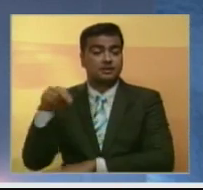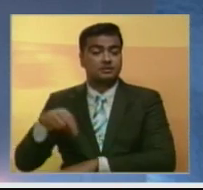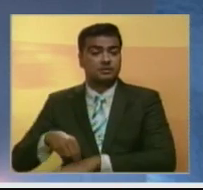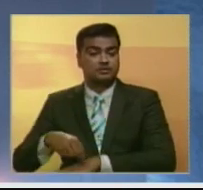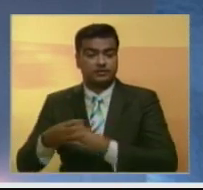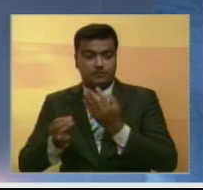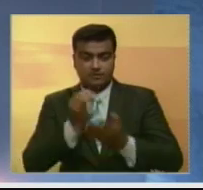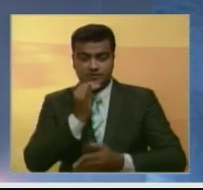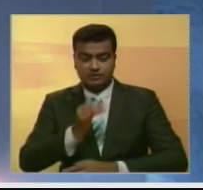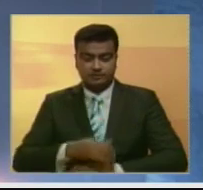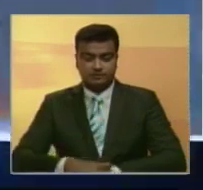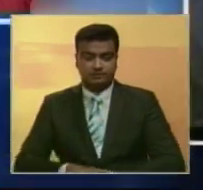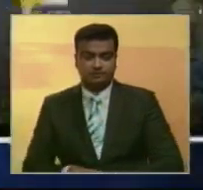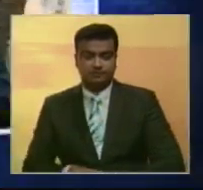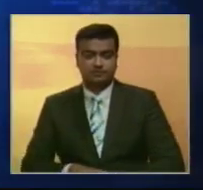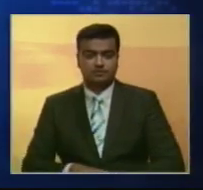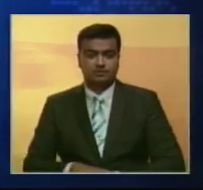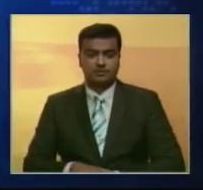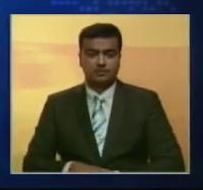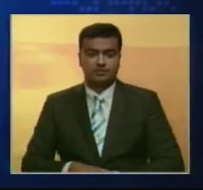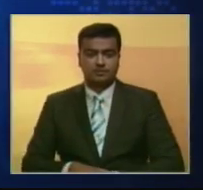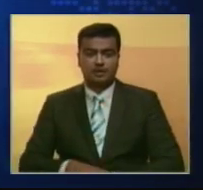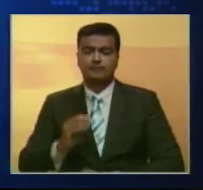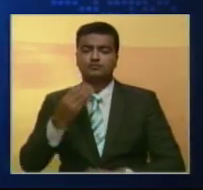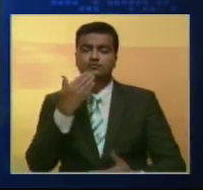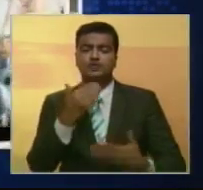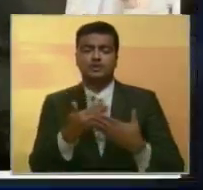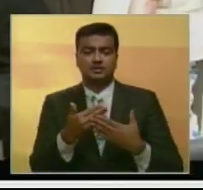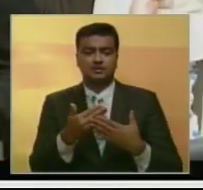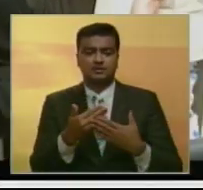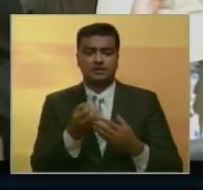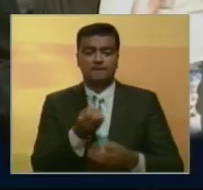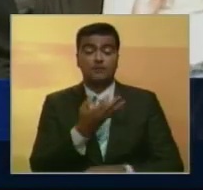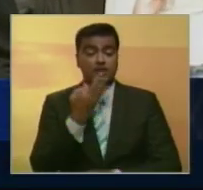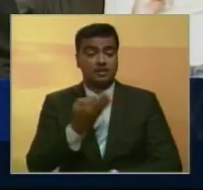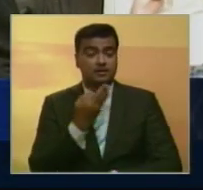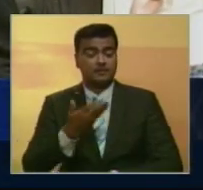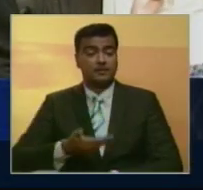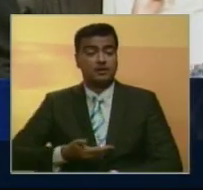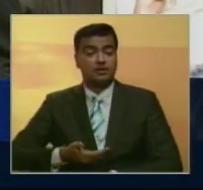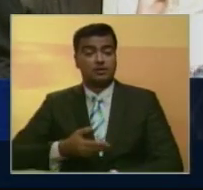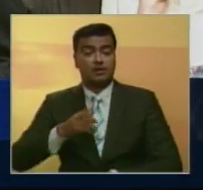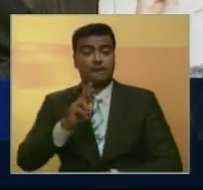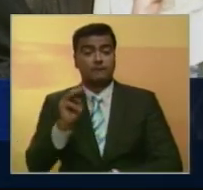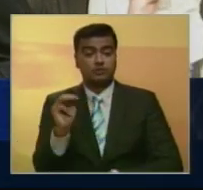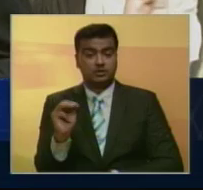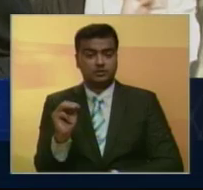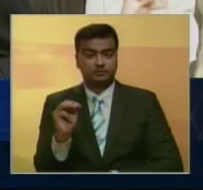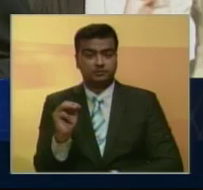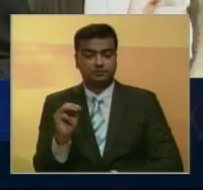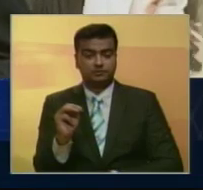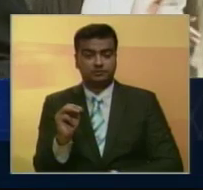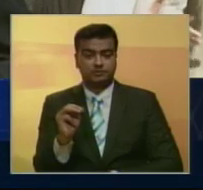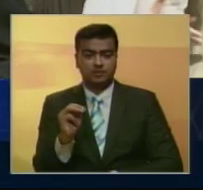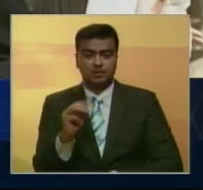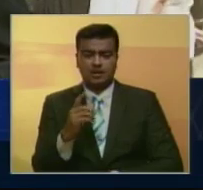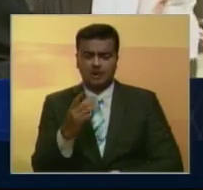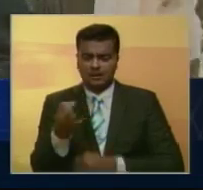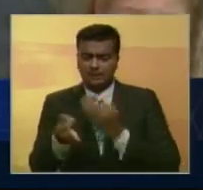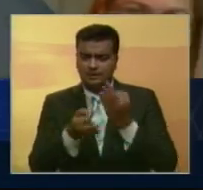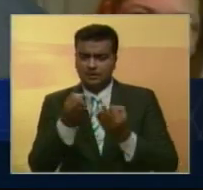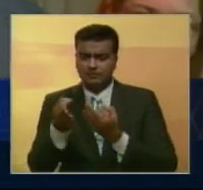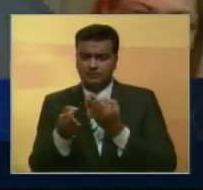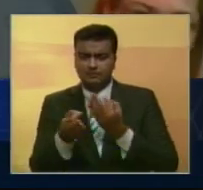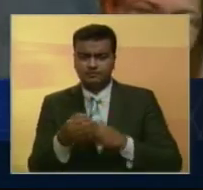nos trae los detalles. Hola, muchísimas gracias, amigos. Muy buenas tardes. El alcalde Ramón Muchacho se refirió a